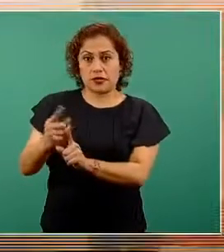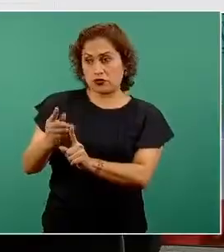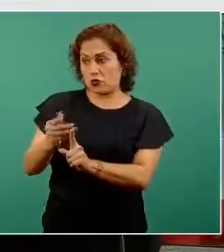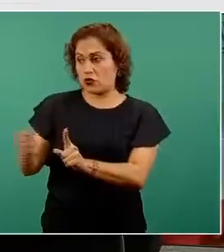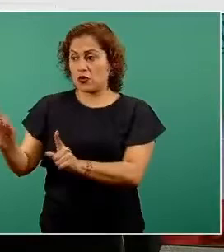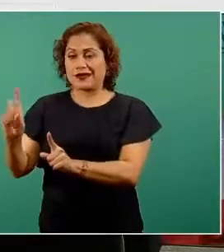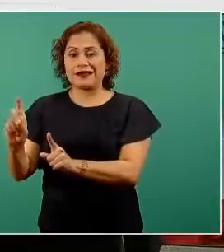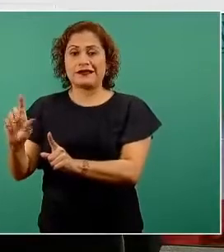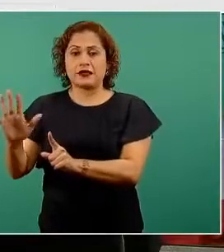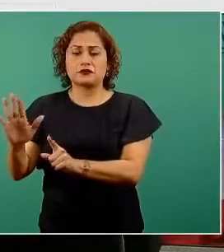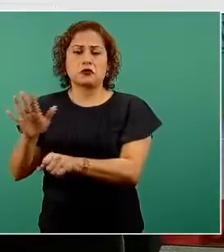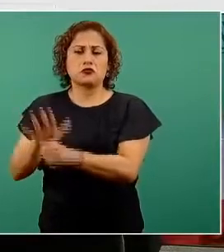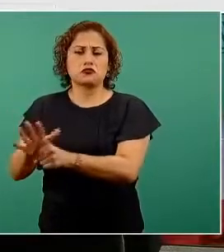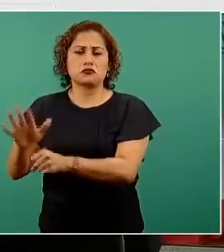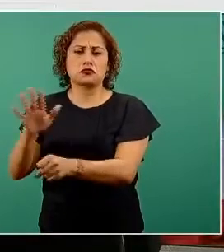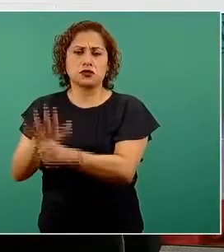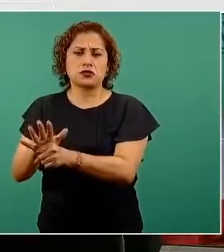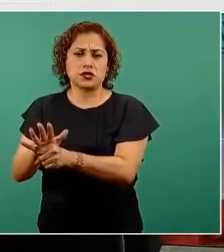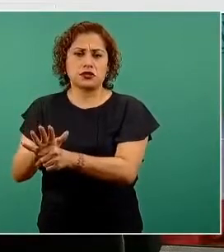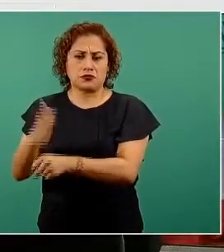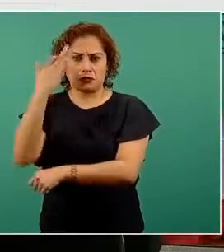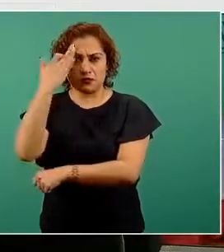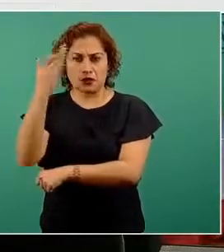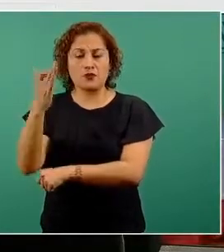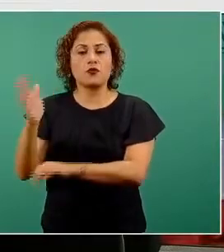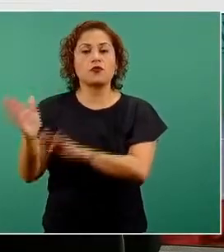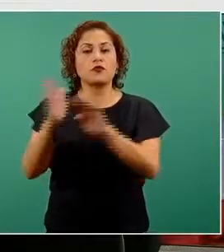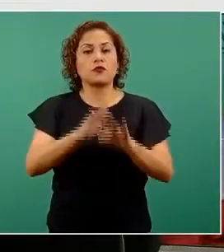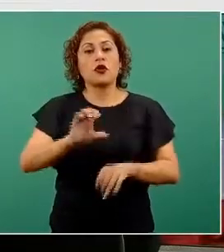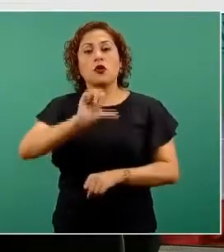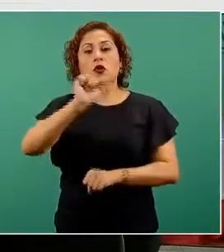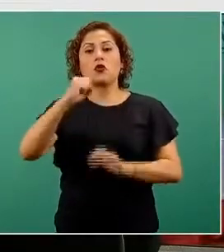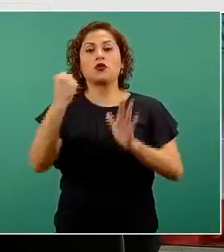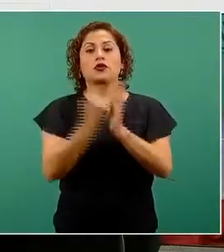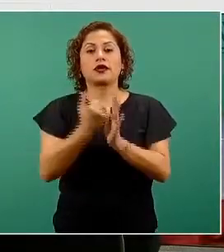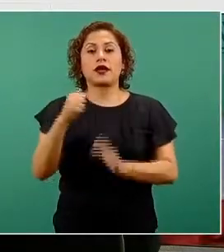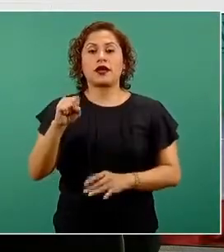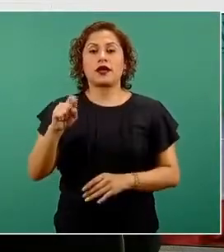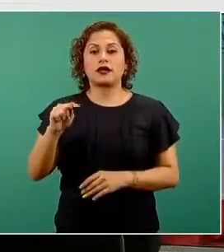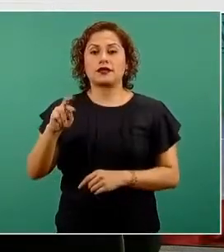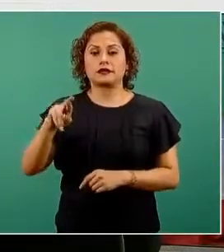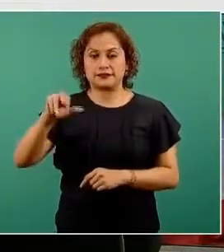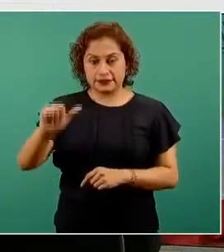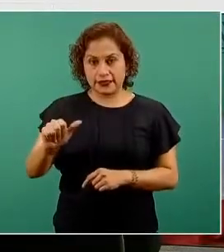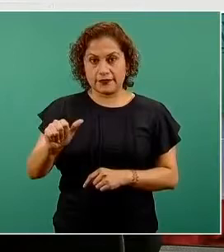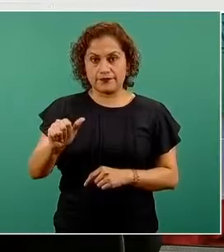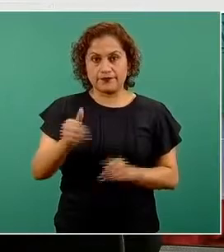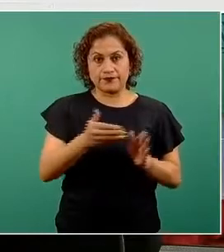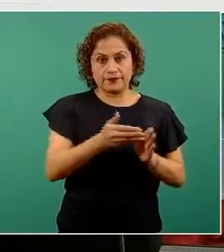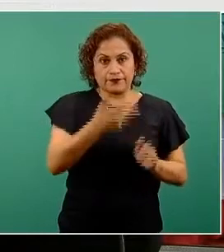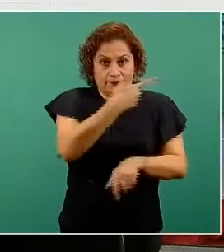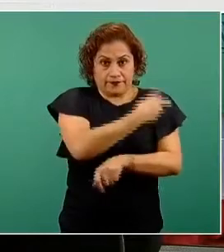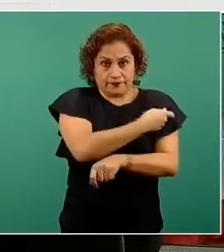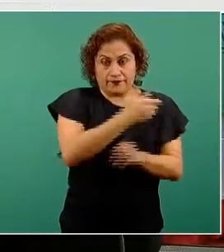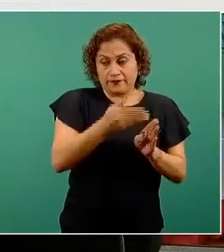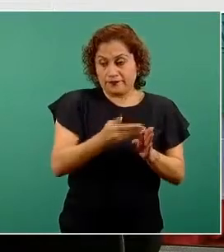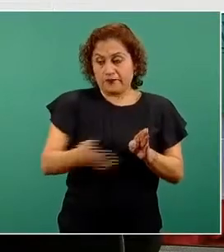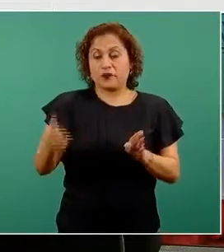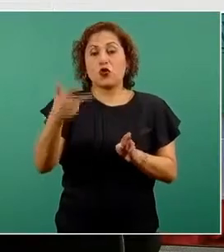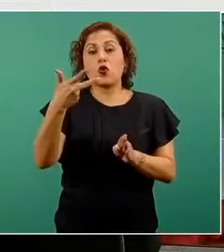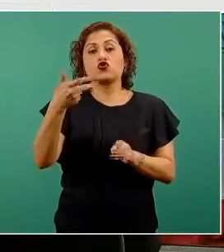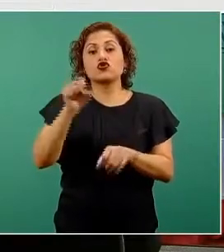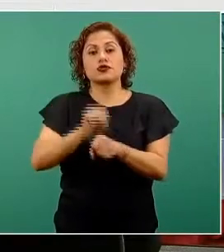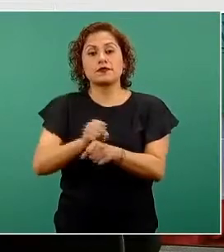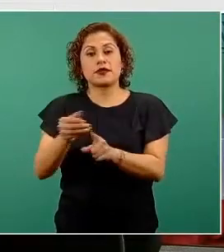es idénticamente conveniente. La vacuna de AstraZeneca, 8 semanas y hasta 12 semanas. Esos son 2 a 3